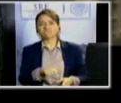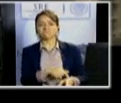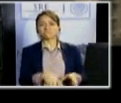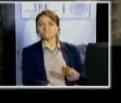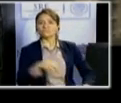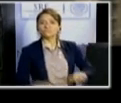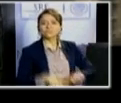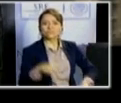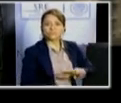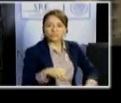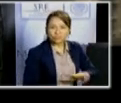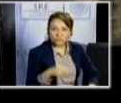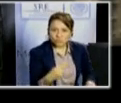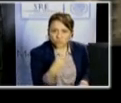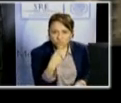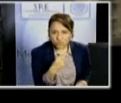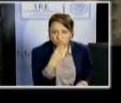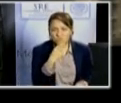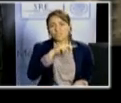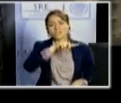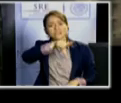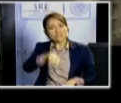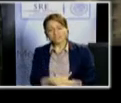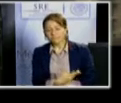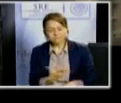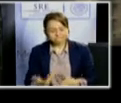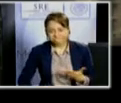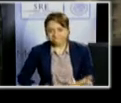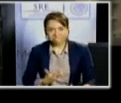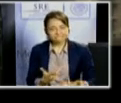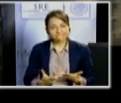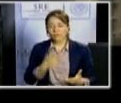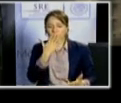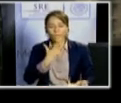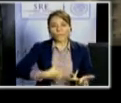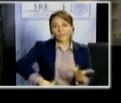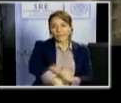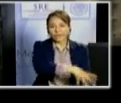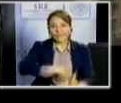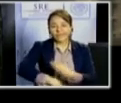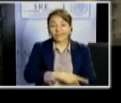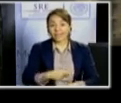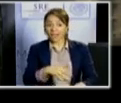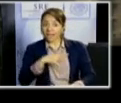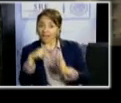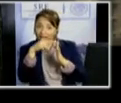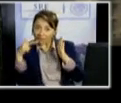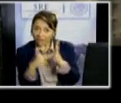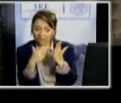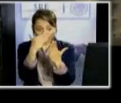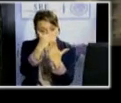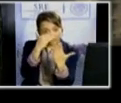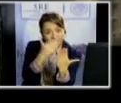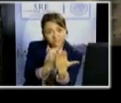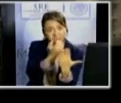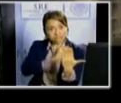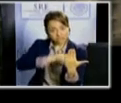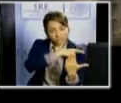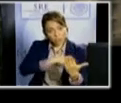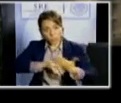que ya están en niveles que superan las normas de salud, como se señala aquí en el caso de México. Por lo